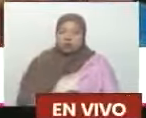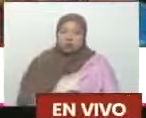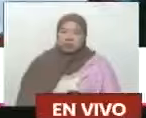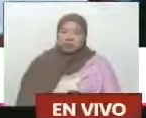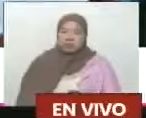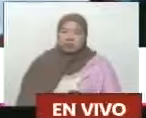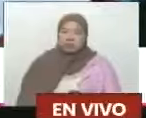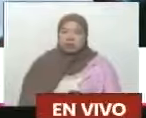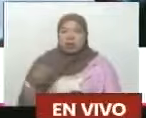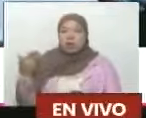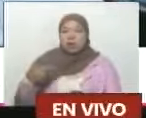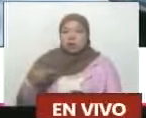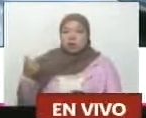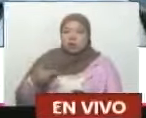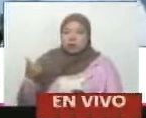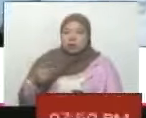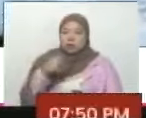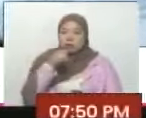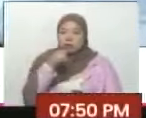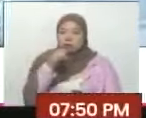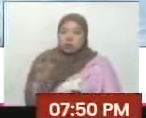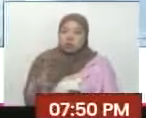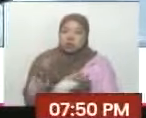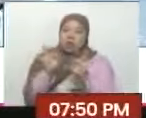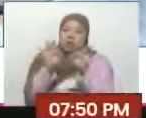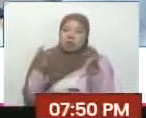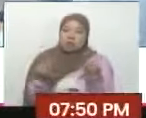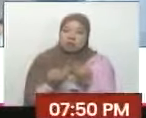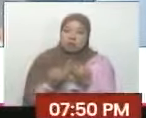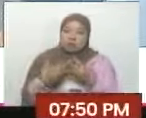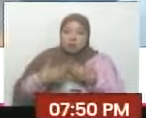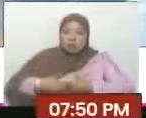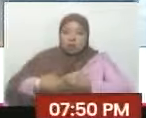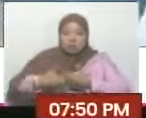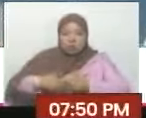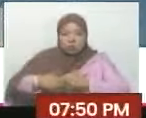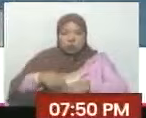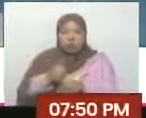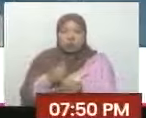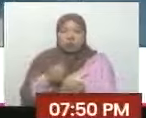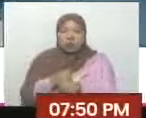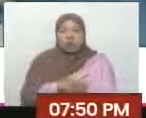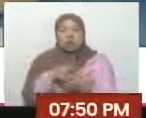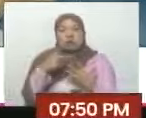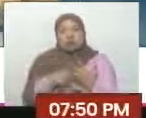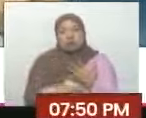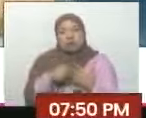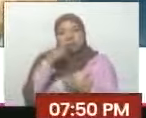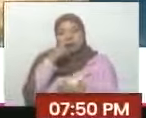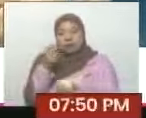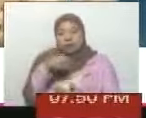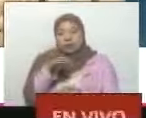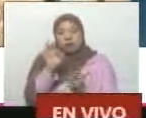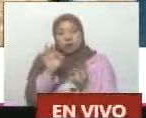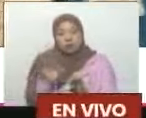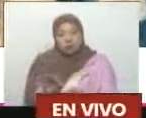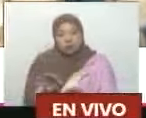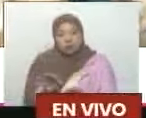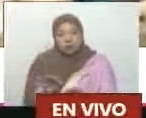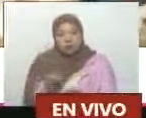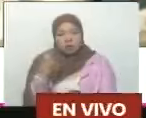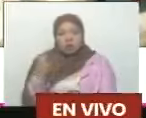Y es muy importante porque permite a la familia, al empresario, al emprendedor planificar con más certeza de